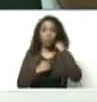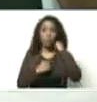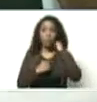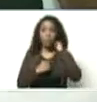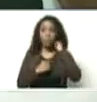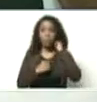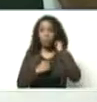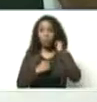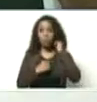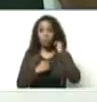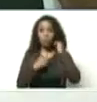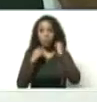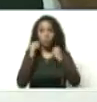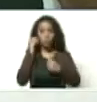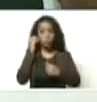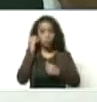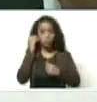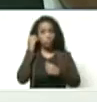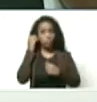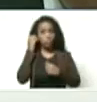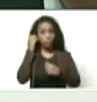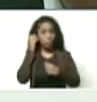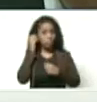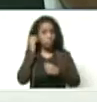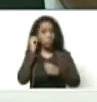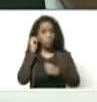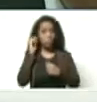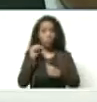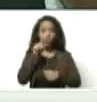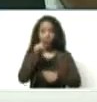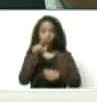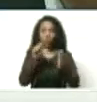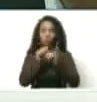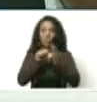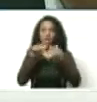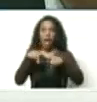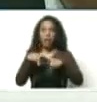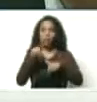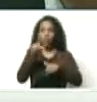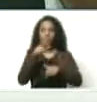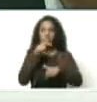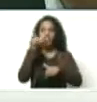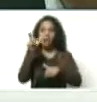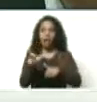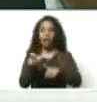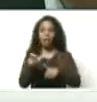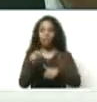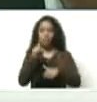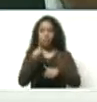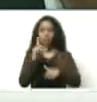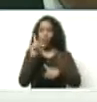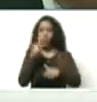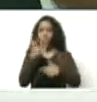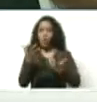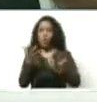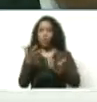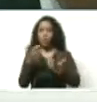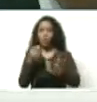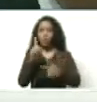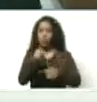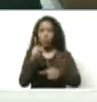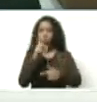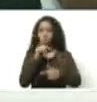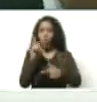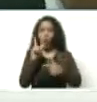y 1er dónde estás tú ahorita quién eres tú tú no eres la hacienda y dios indio